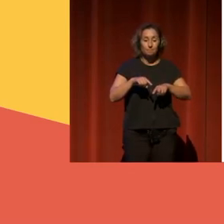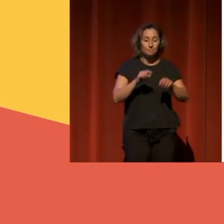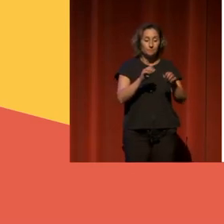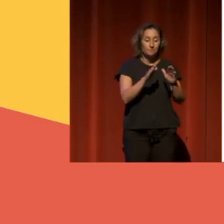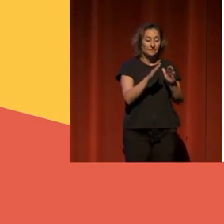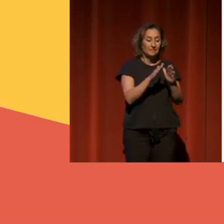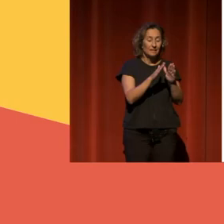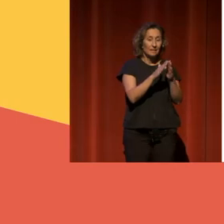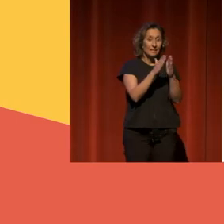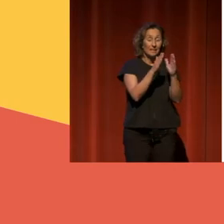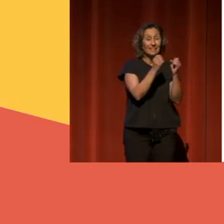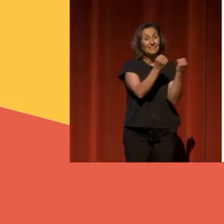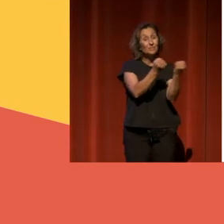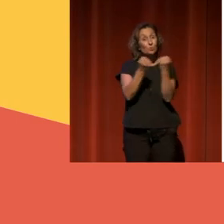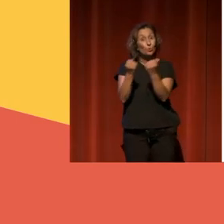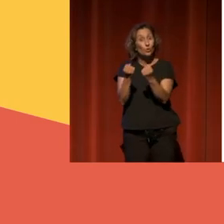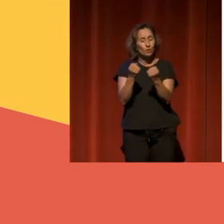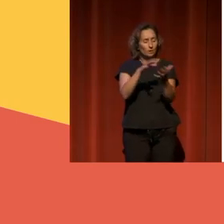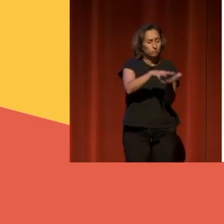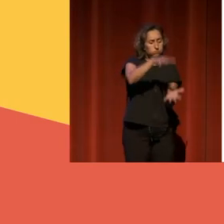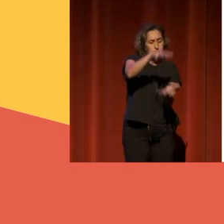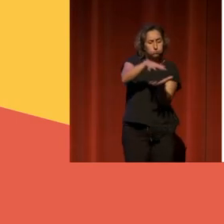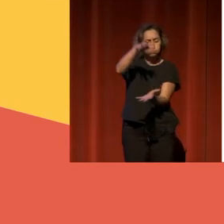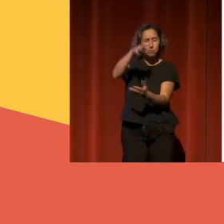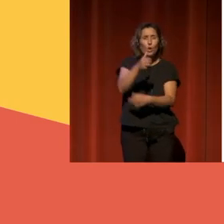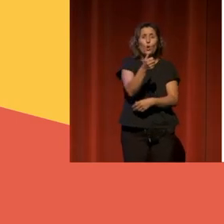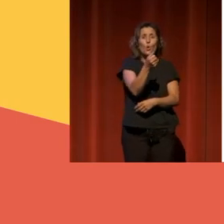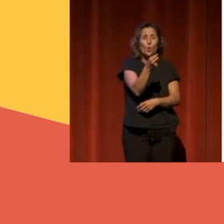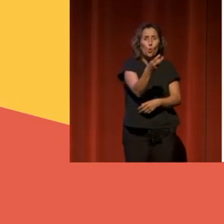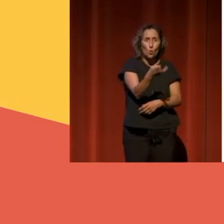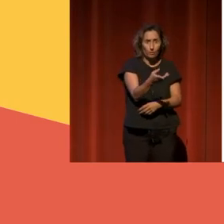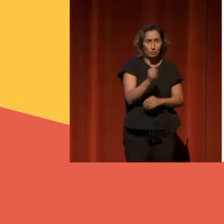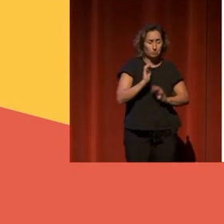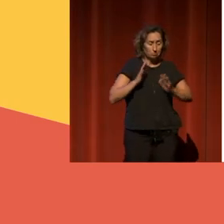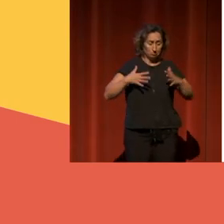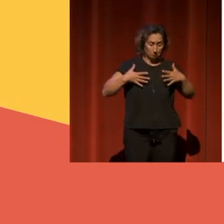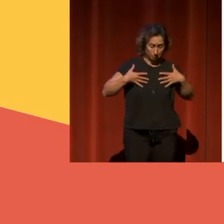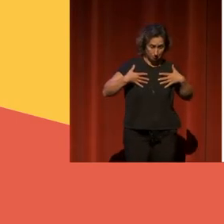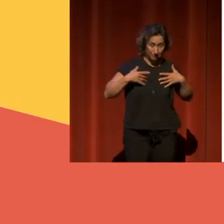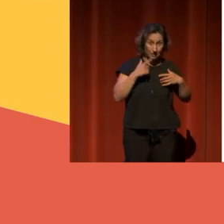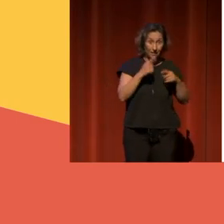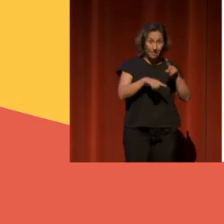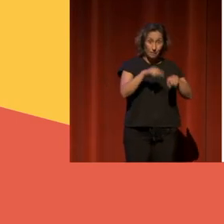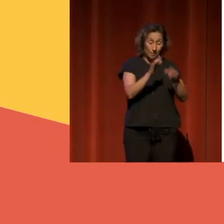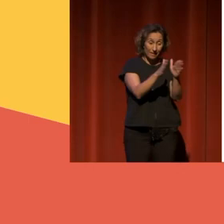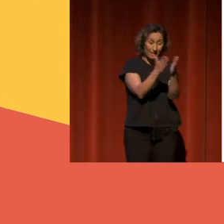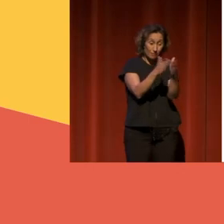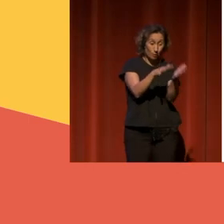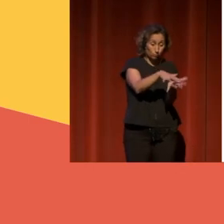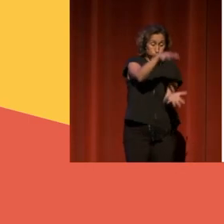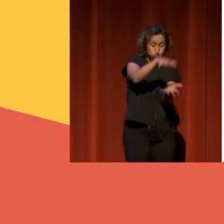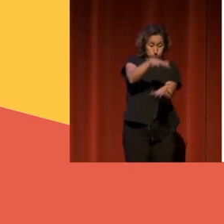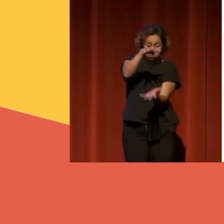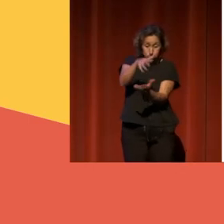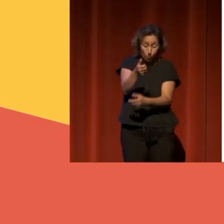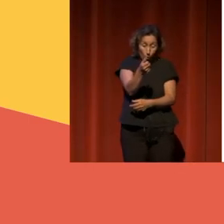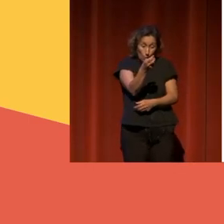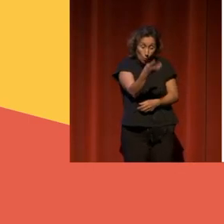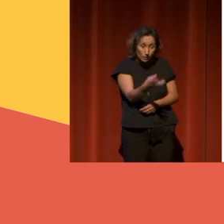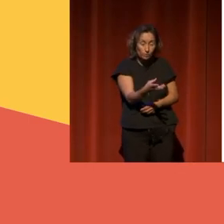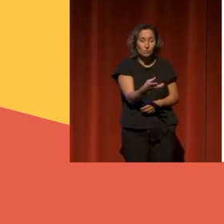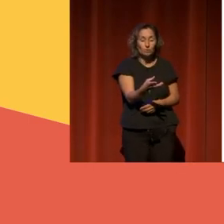las instituciones. Una vez que se tiene la disponibilidad de lotes, sí que luego se va a votar o se va a mirar otra